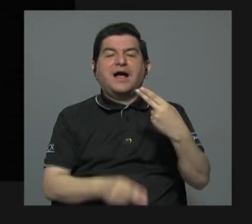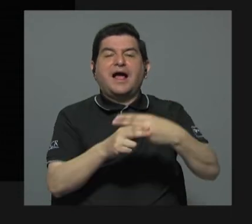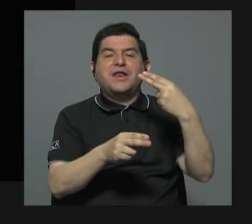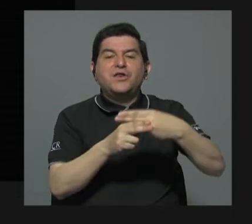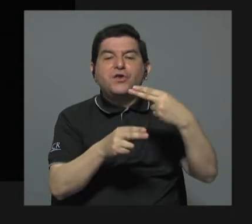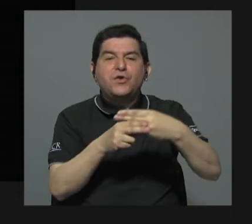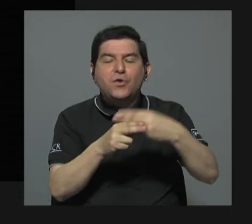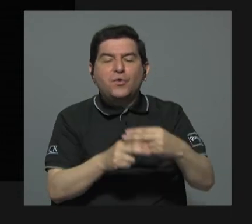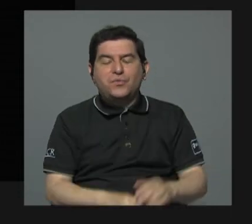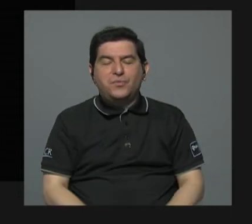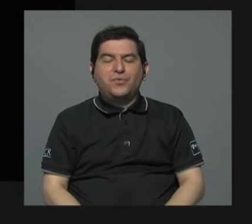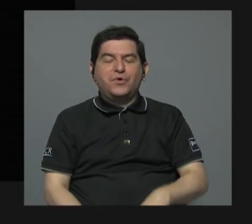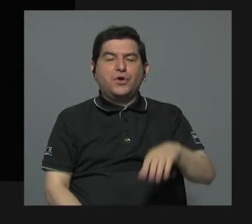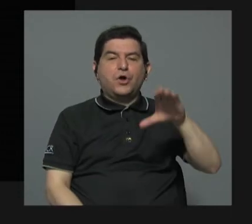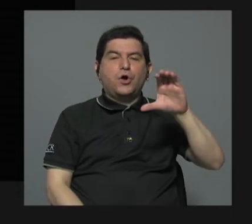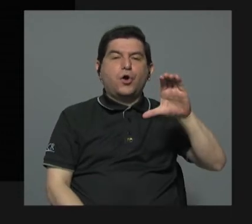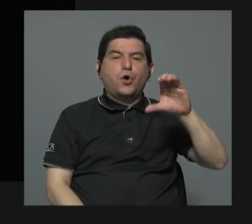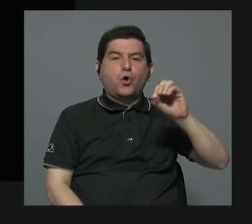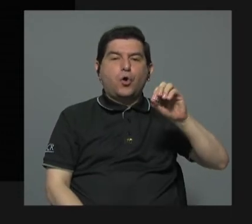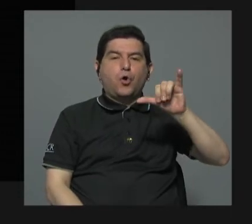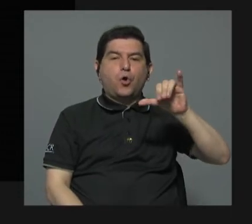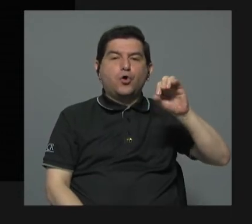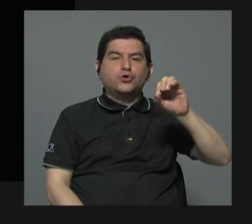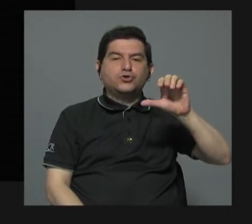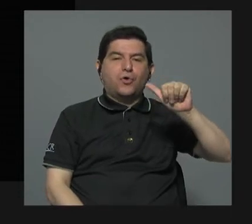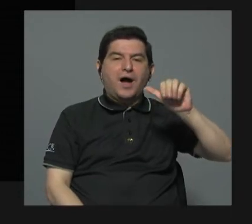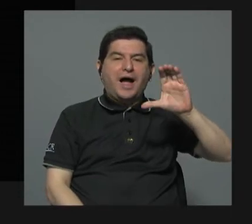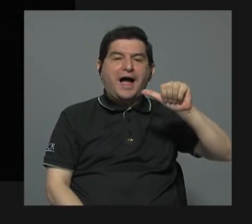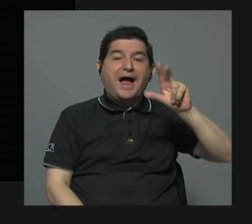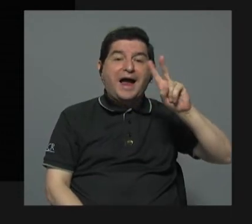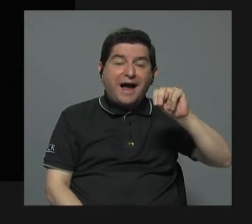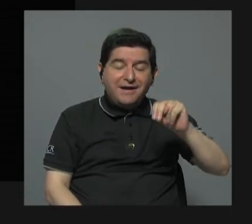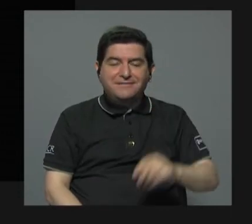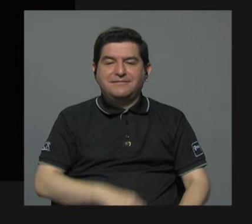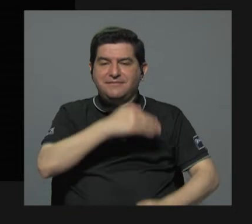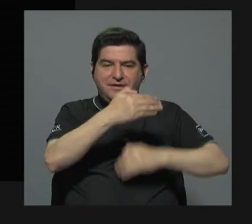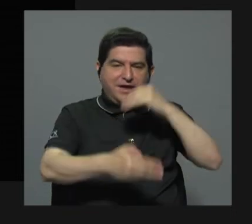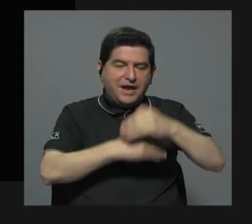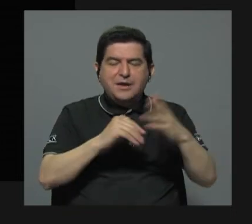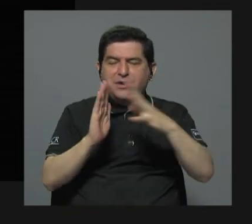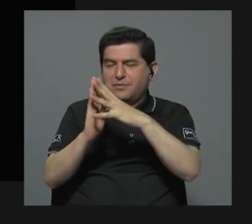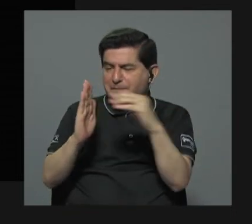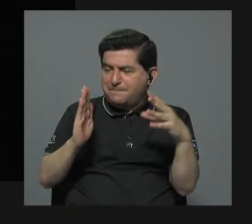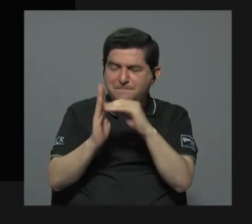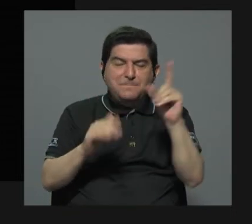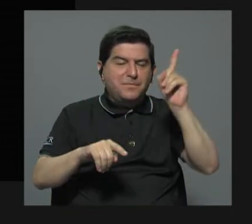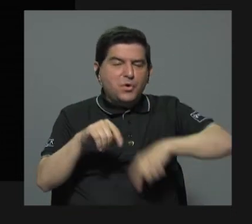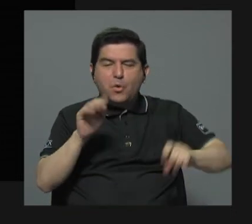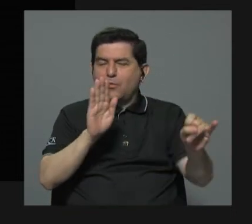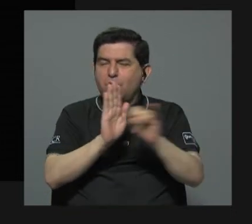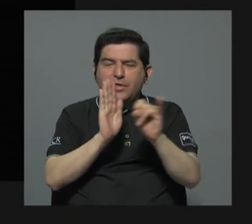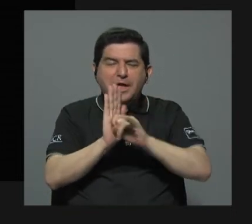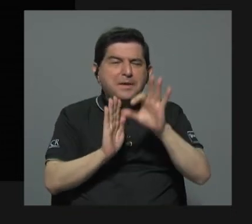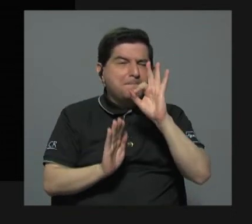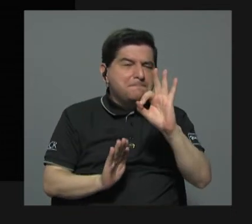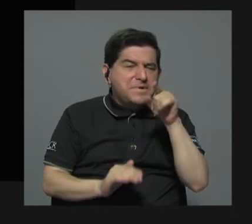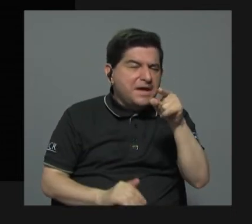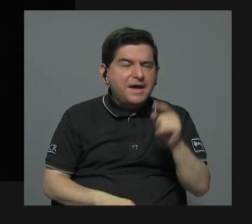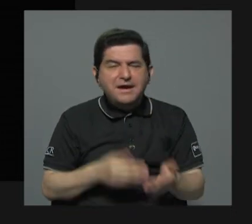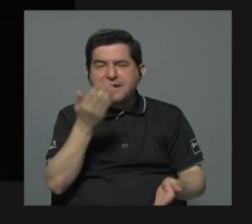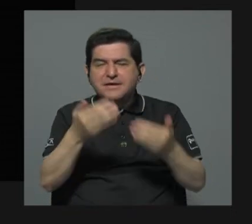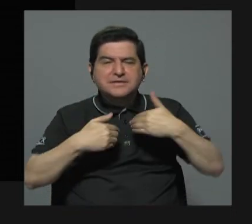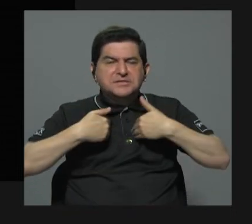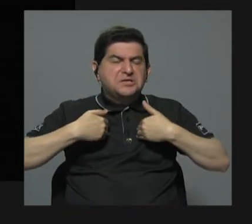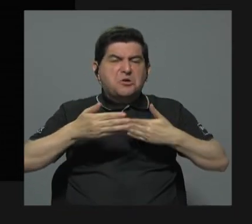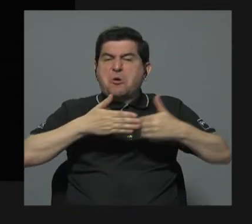a Coyoacán, que viene de coyote. Y quizás en el proceso del copiado, pues ya no pudieron identificar bien al coyote o ya no les